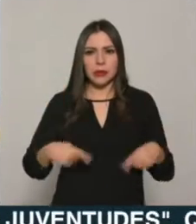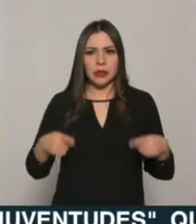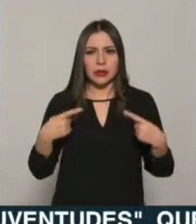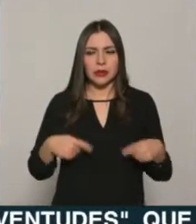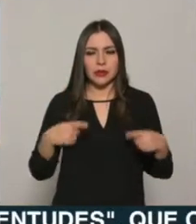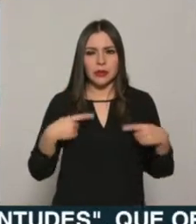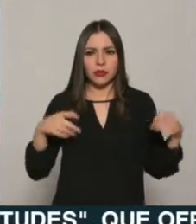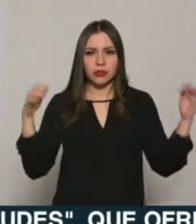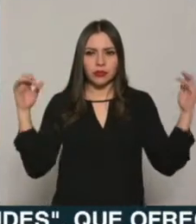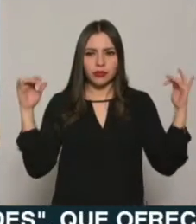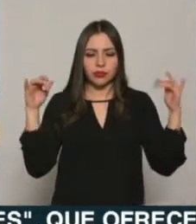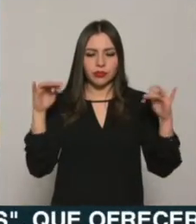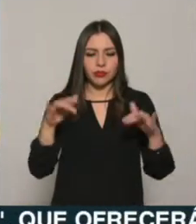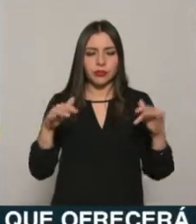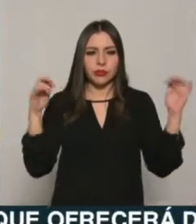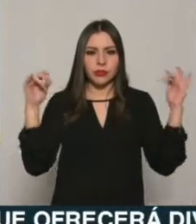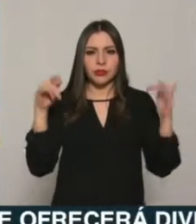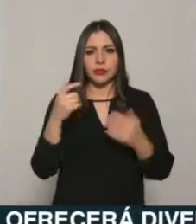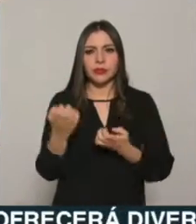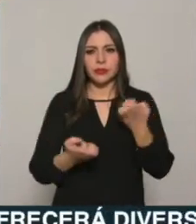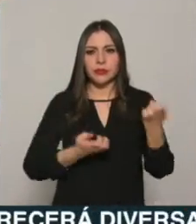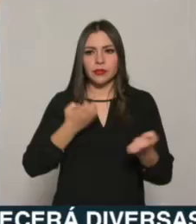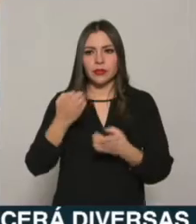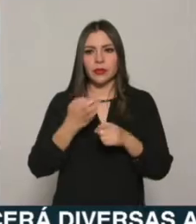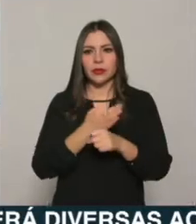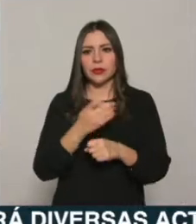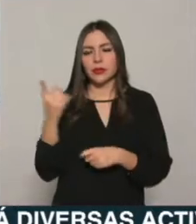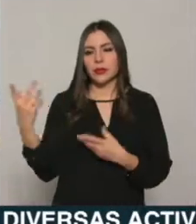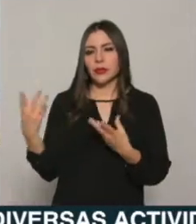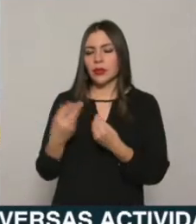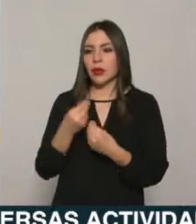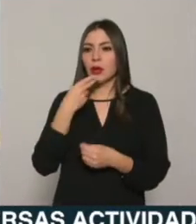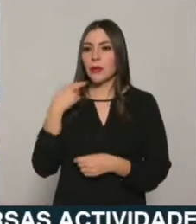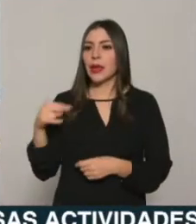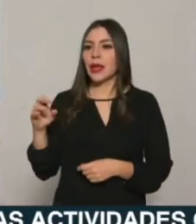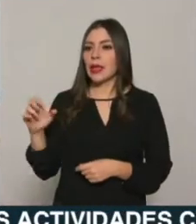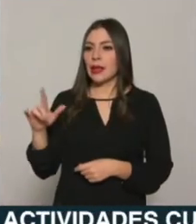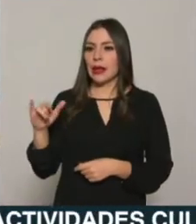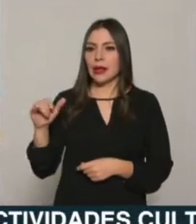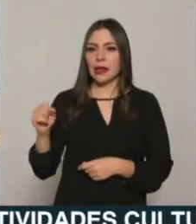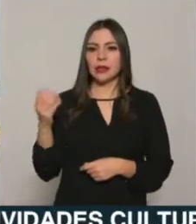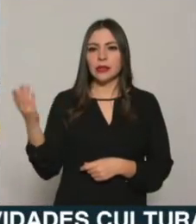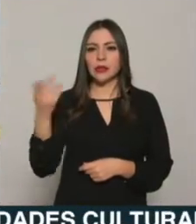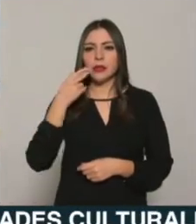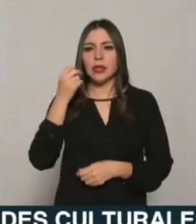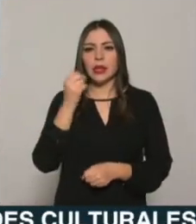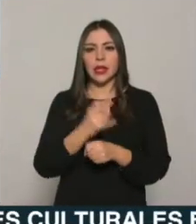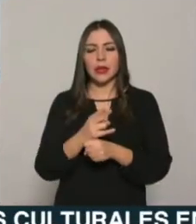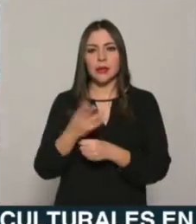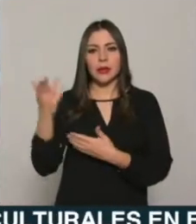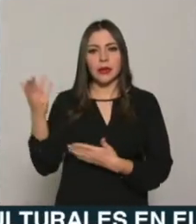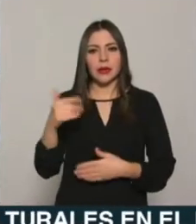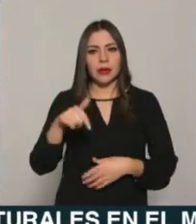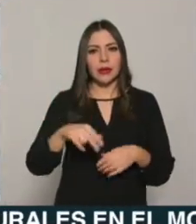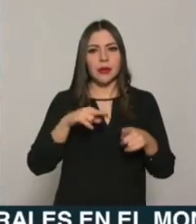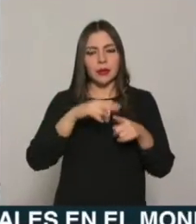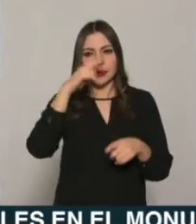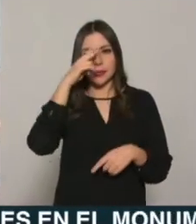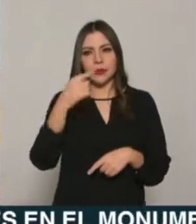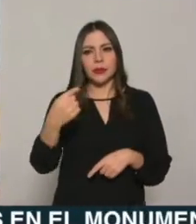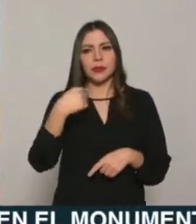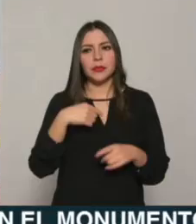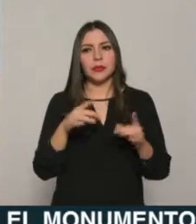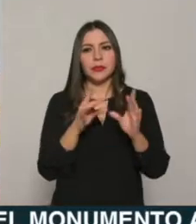llegado para realizar ejercicio. Nos encontramos aquí con Elías, que es una de las personas que llegó temprano aquí al Parque México y que nos quiere dar un